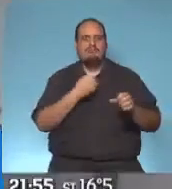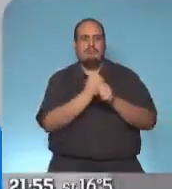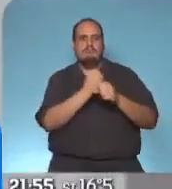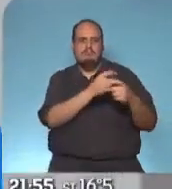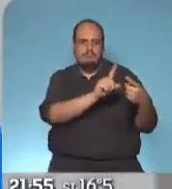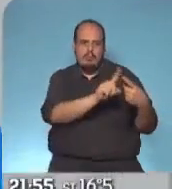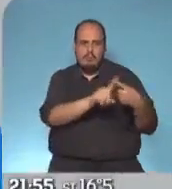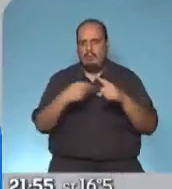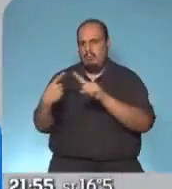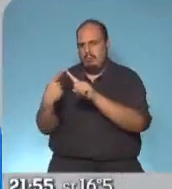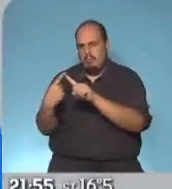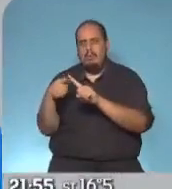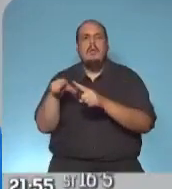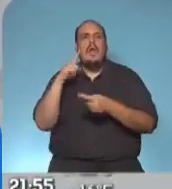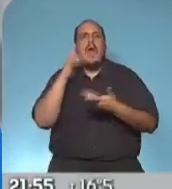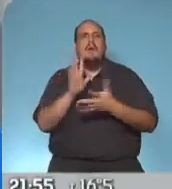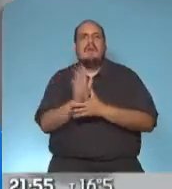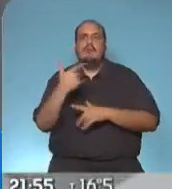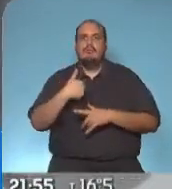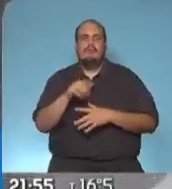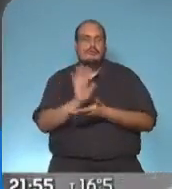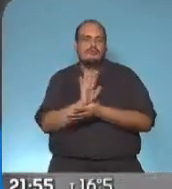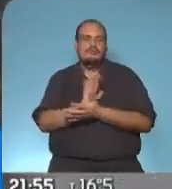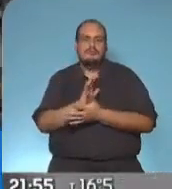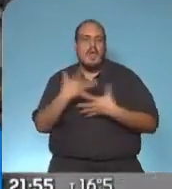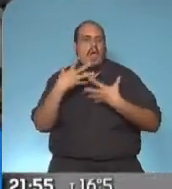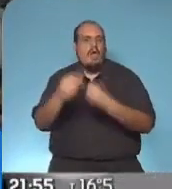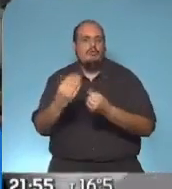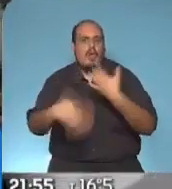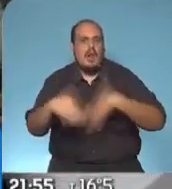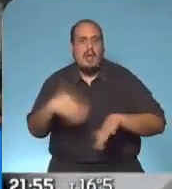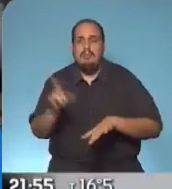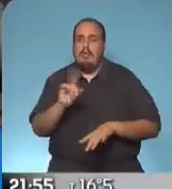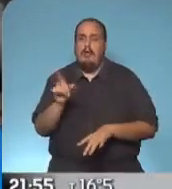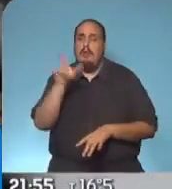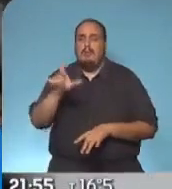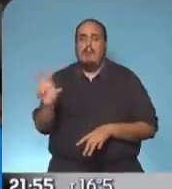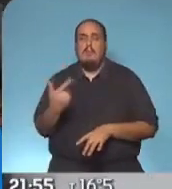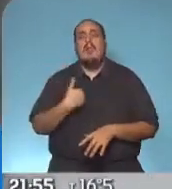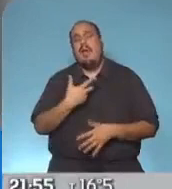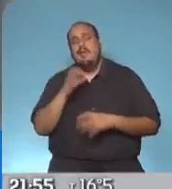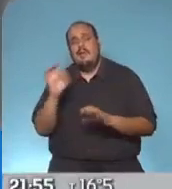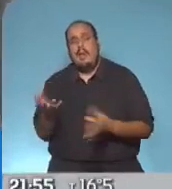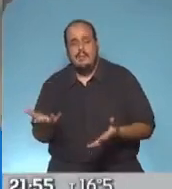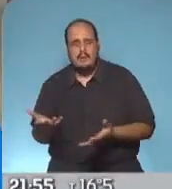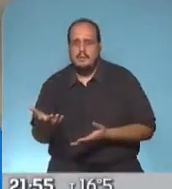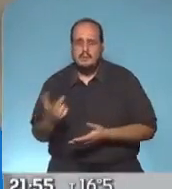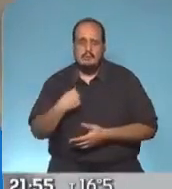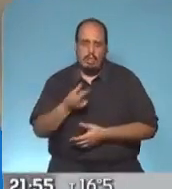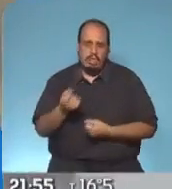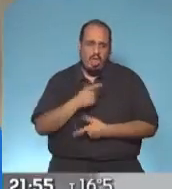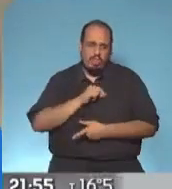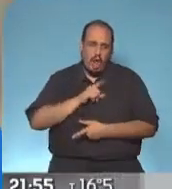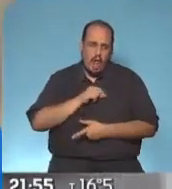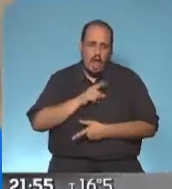manera de cómo llegamos antes de lamentar, ¿no?, este enorme dolor irreparable que da lo que es el